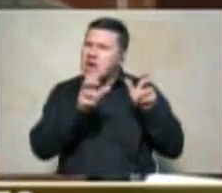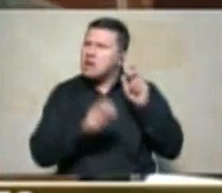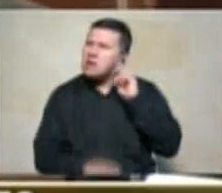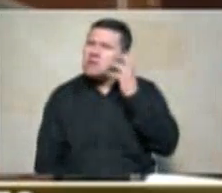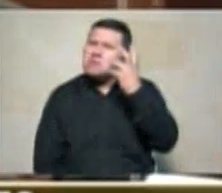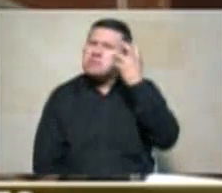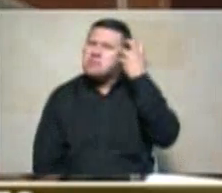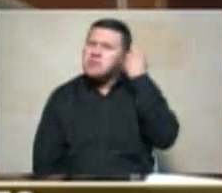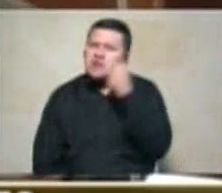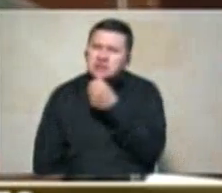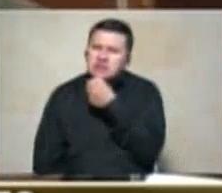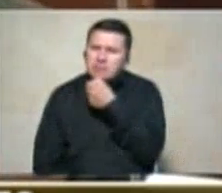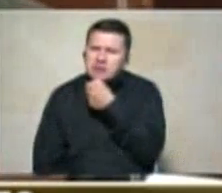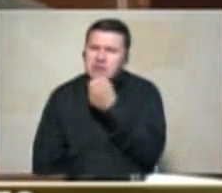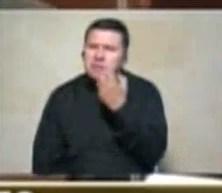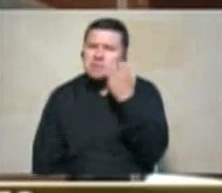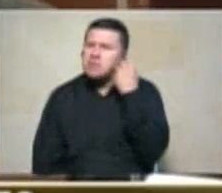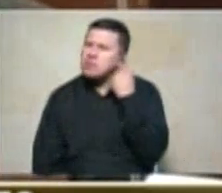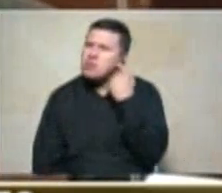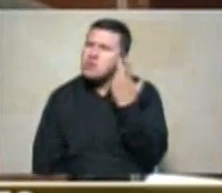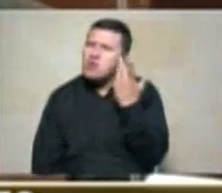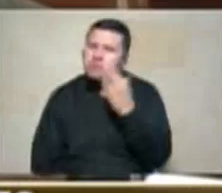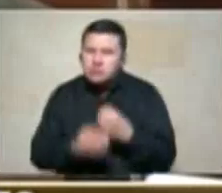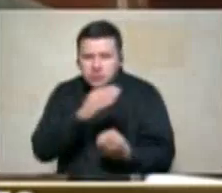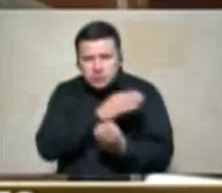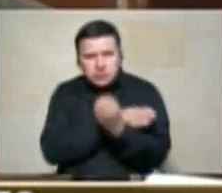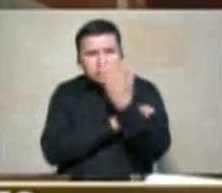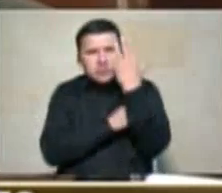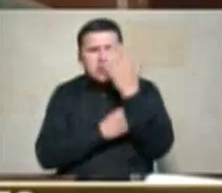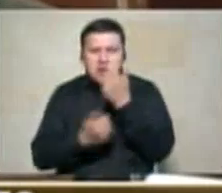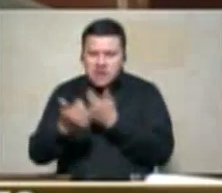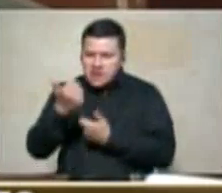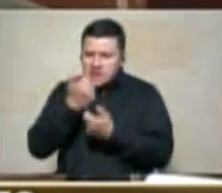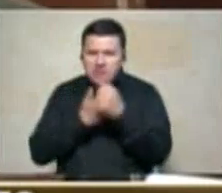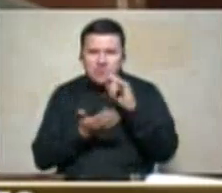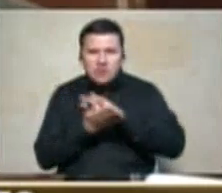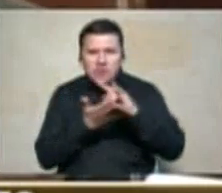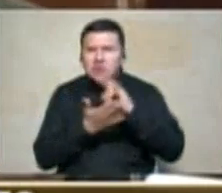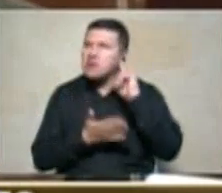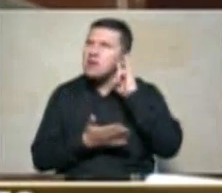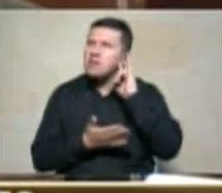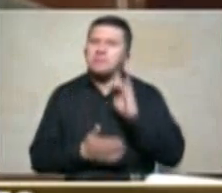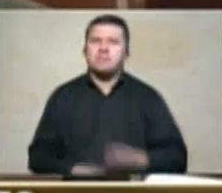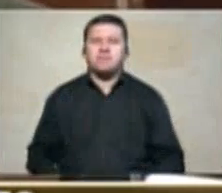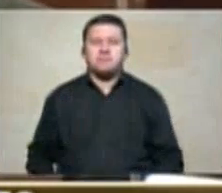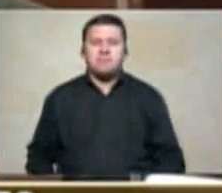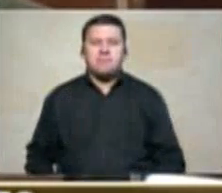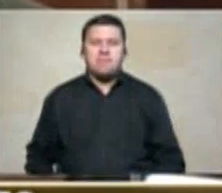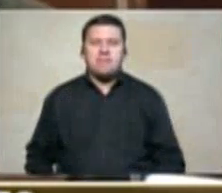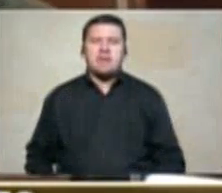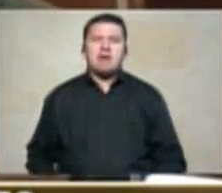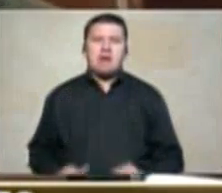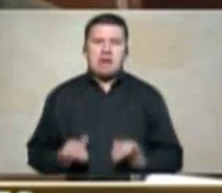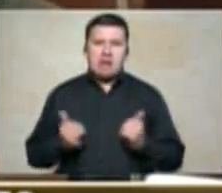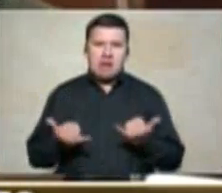en Nueva York. Mientras tanto, todo Colombia tenía en su